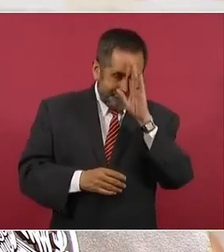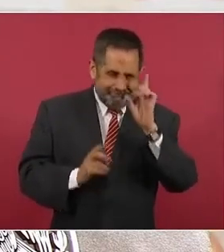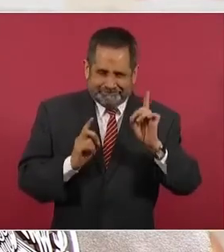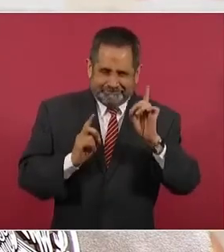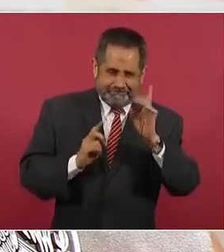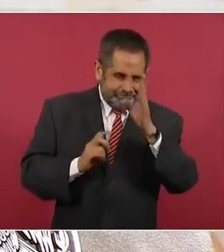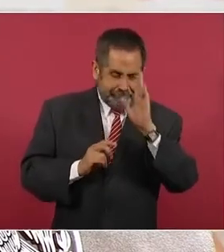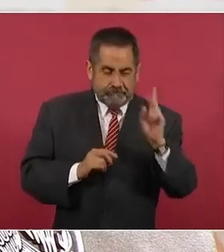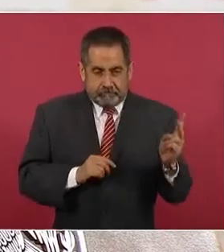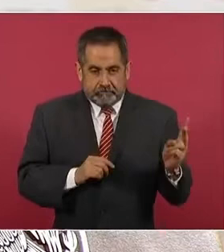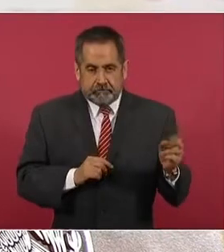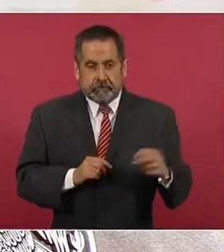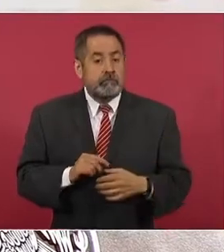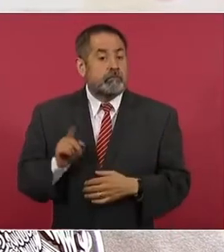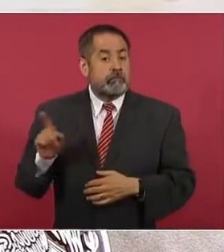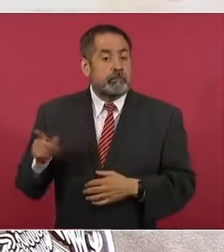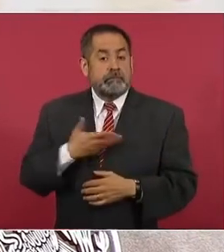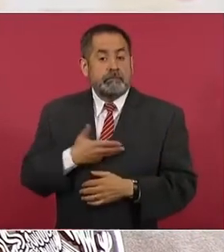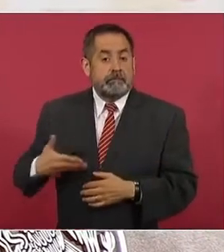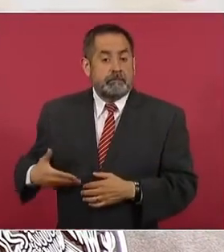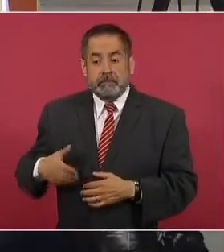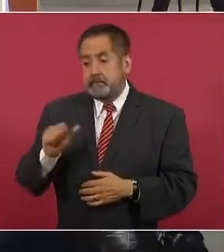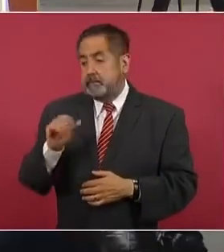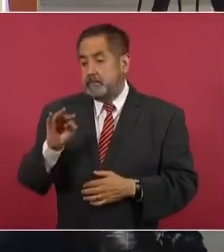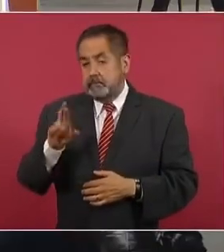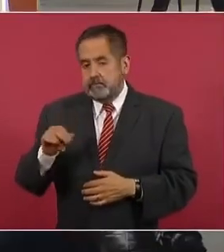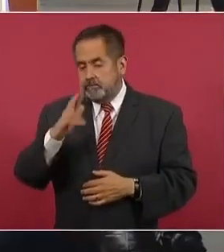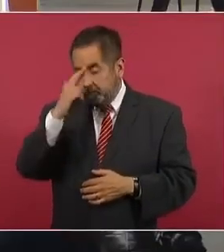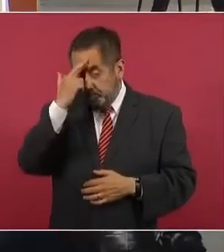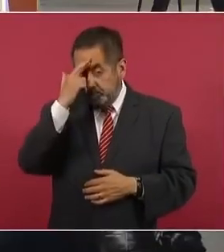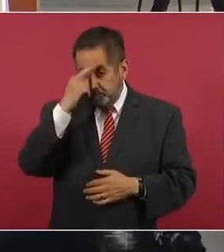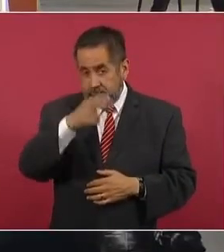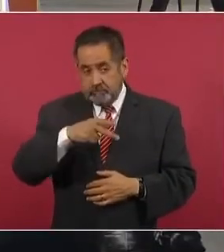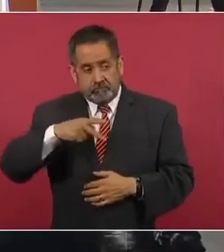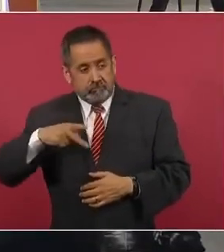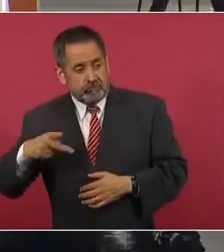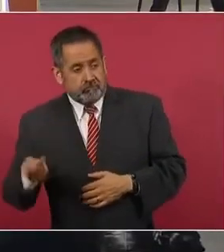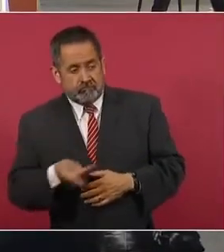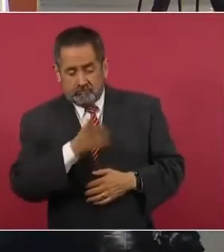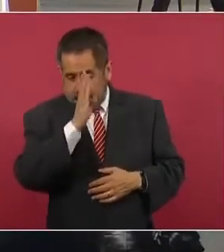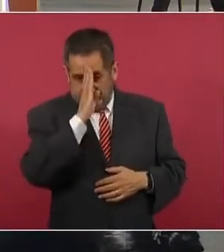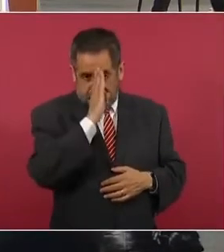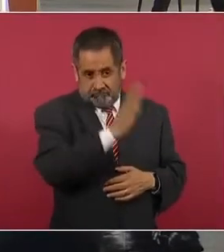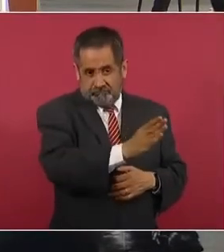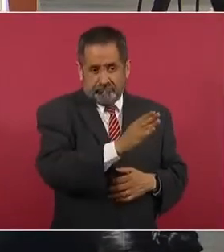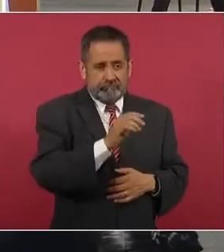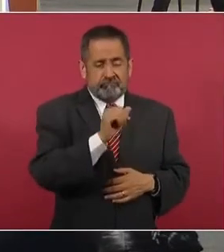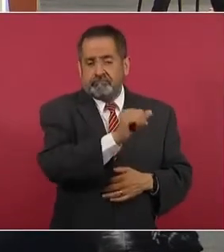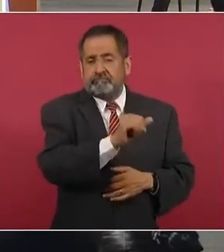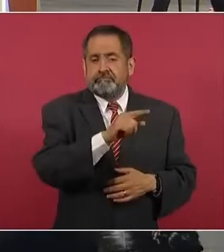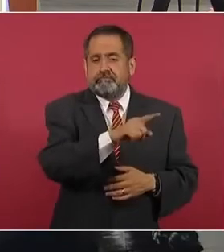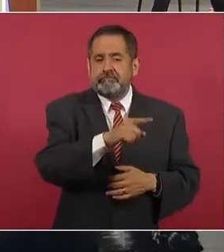indecisos. Y le preguntó, me acuerdo, al ministro